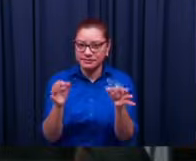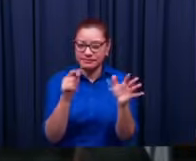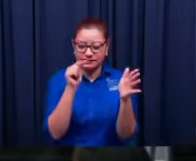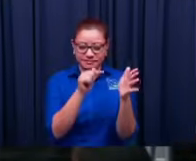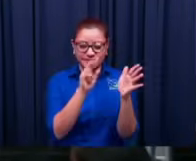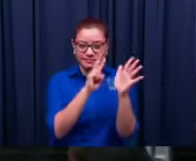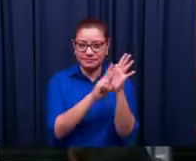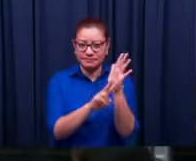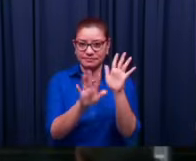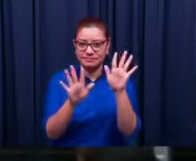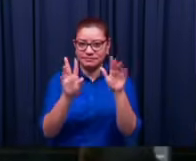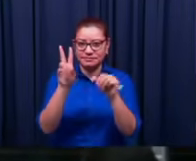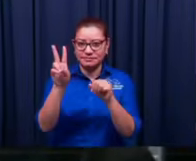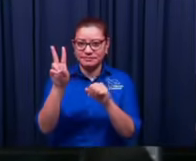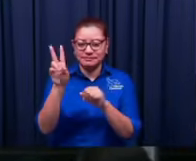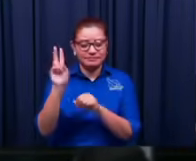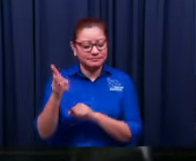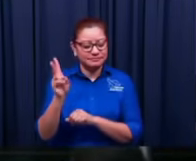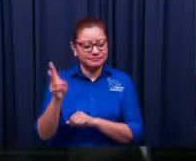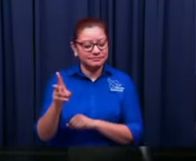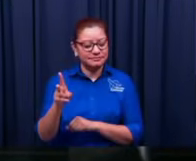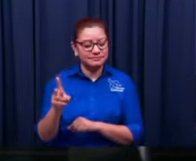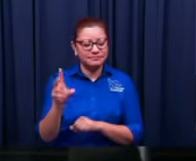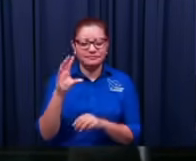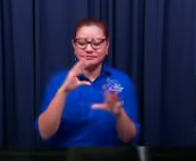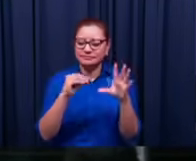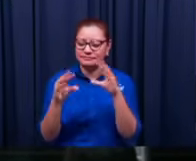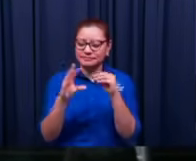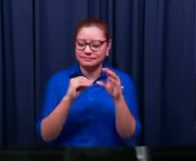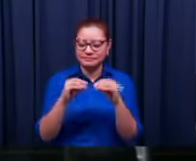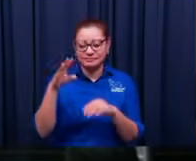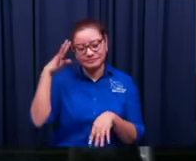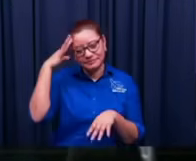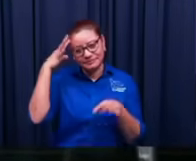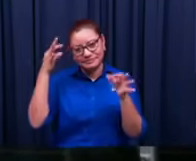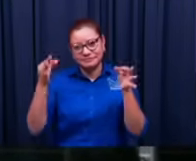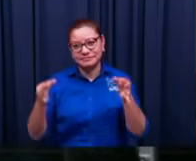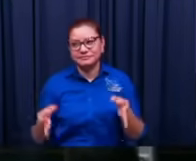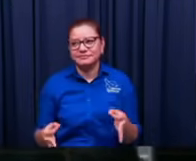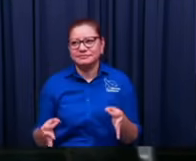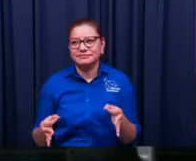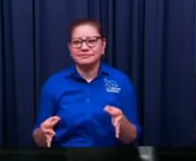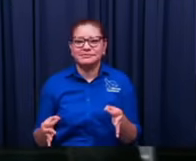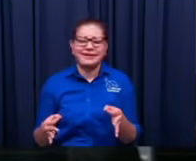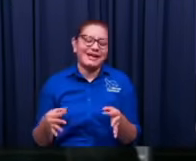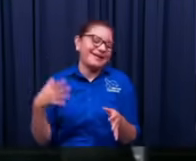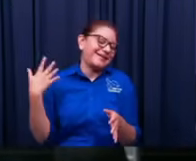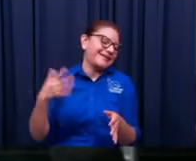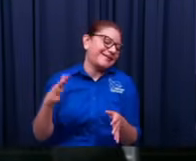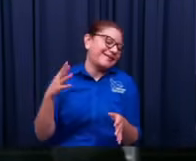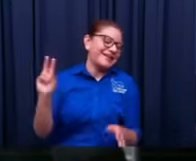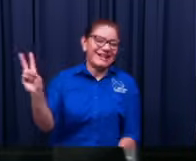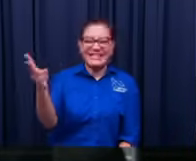que debe haber un común acuerdo. Ahora, si los dos son cristianos, hermana,